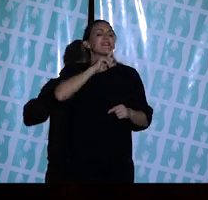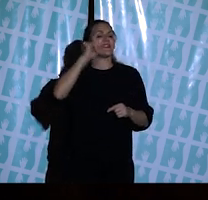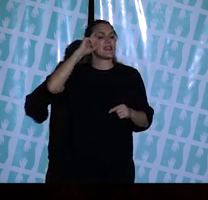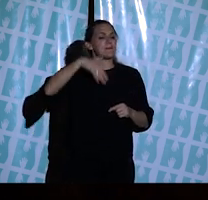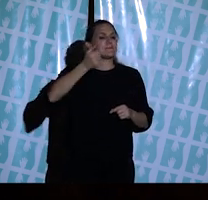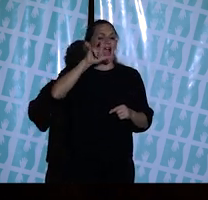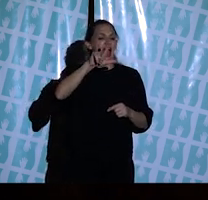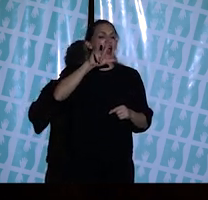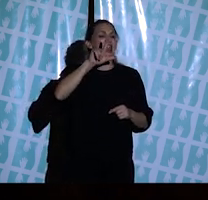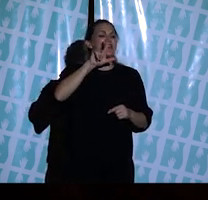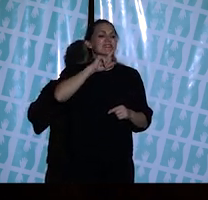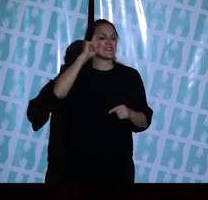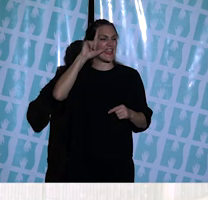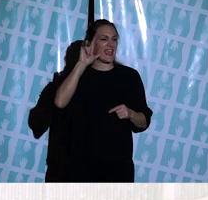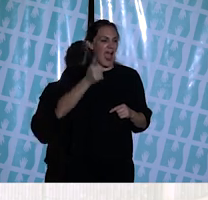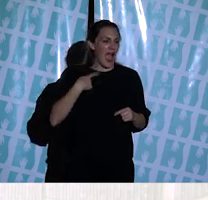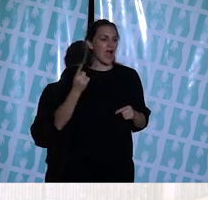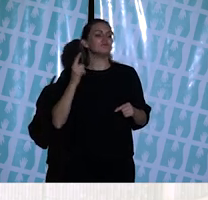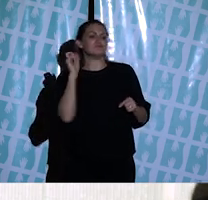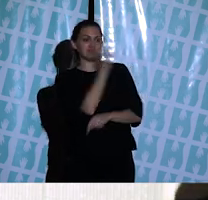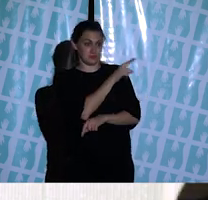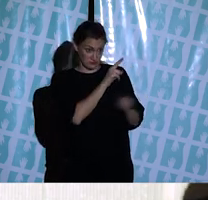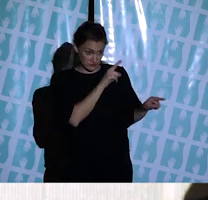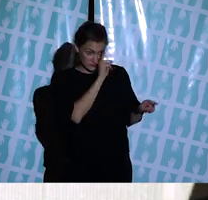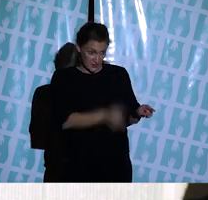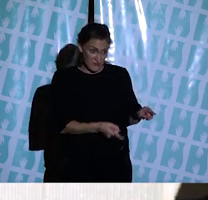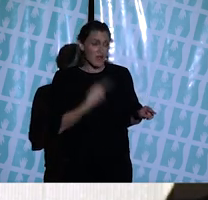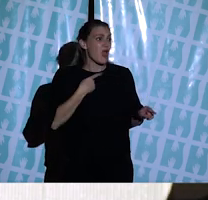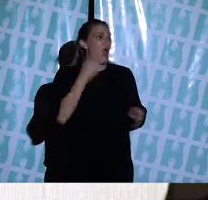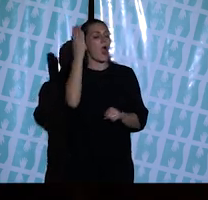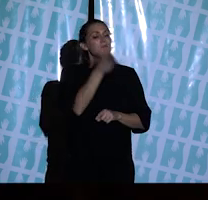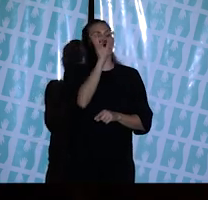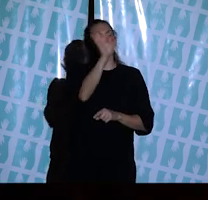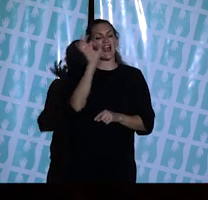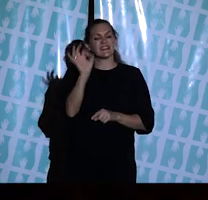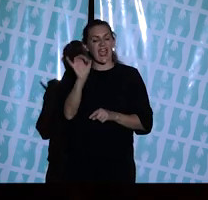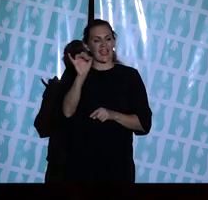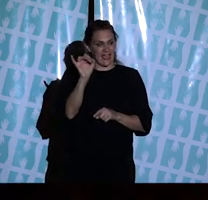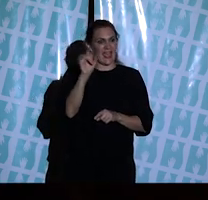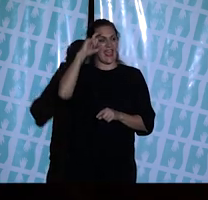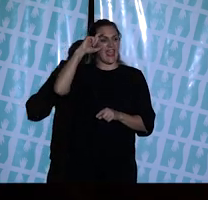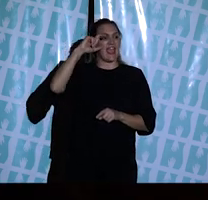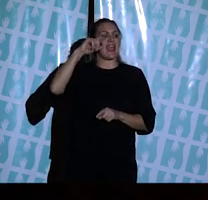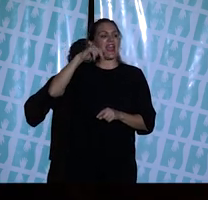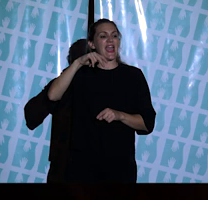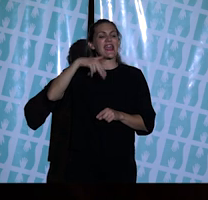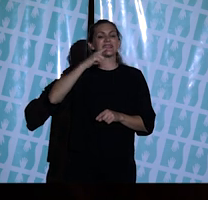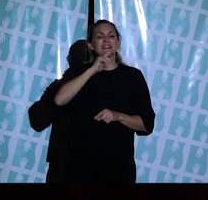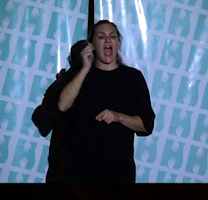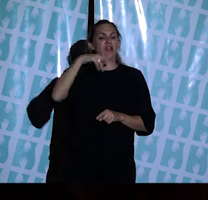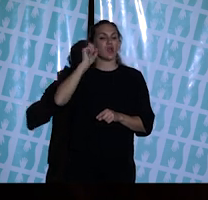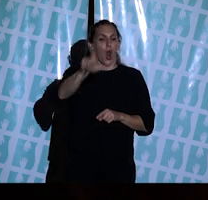bueno, son los únicos ejemplos donde el porcentaje de etanol de fermentación